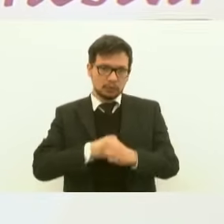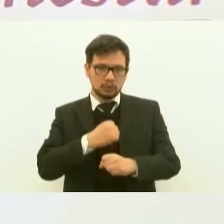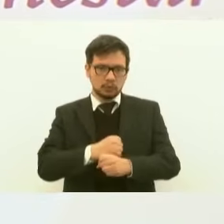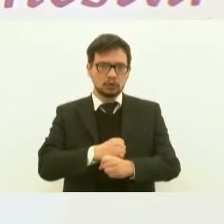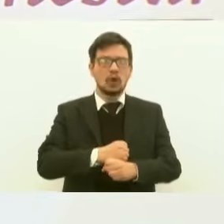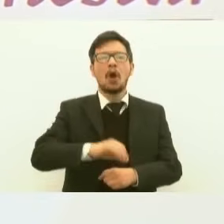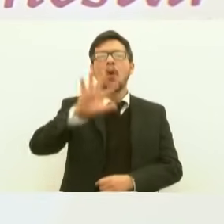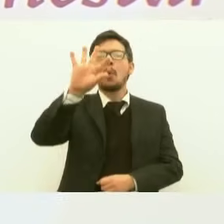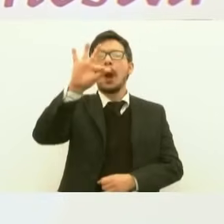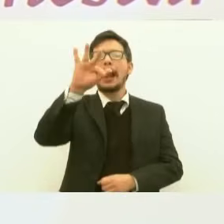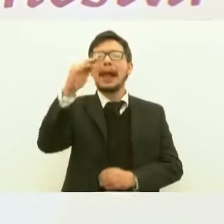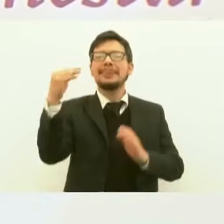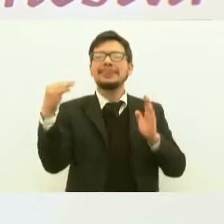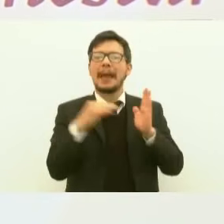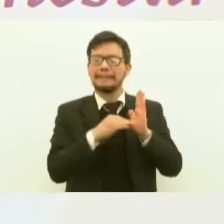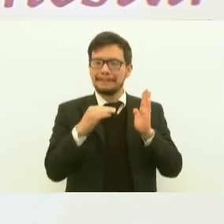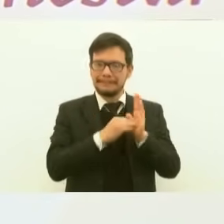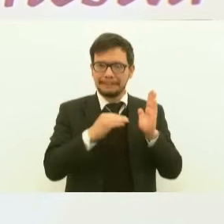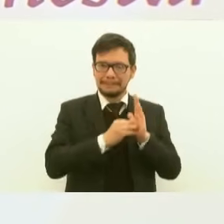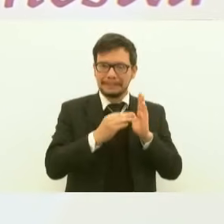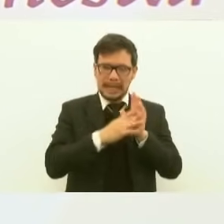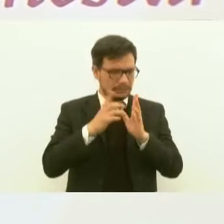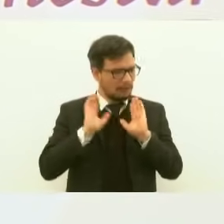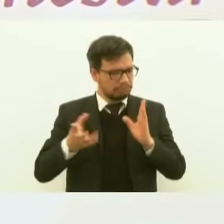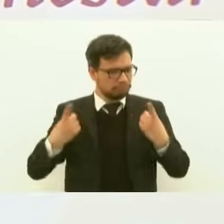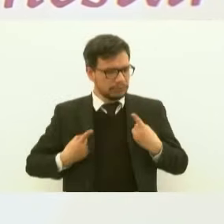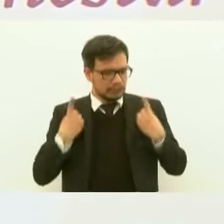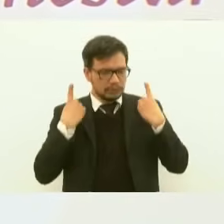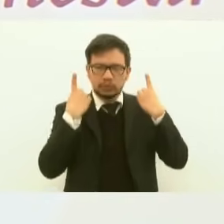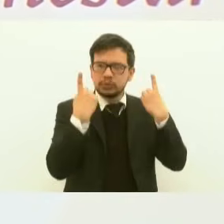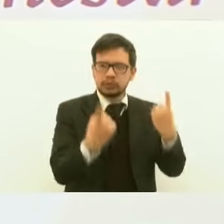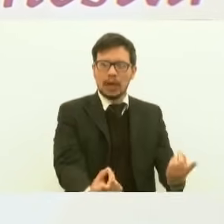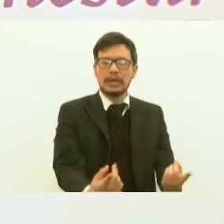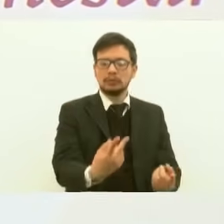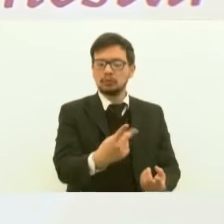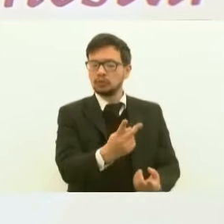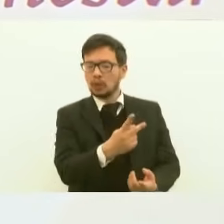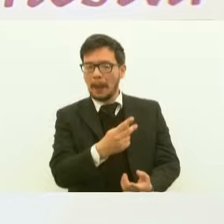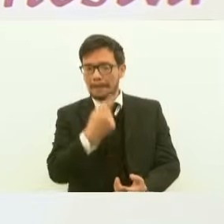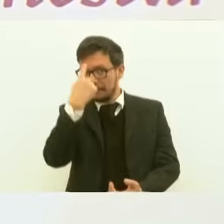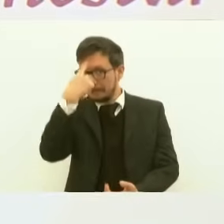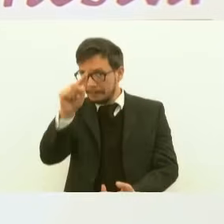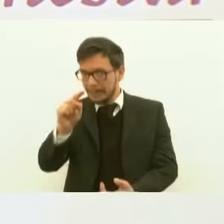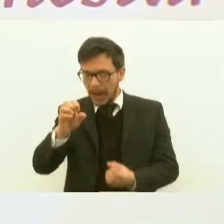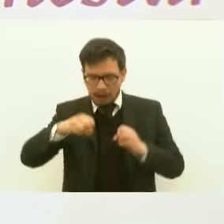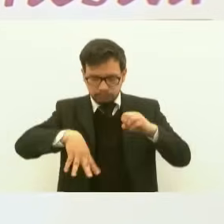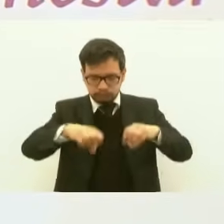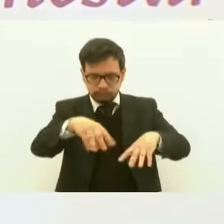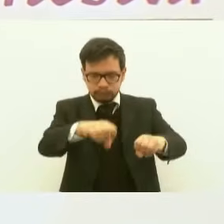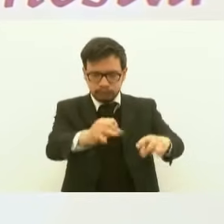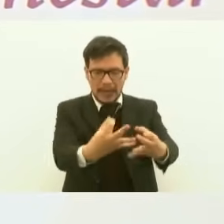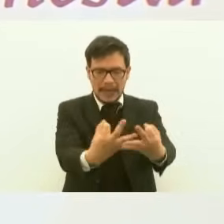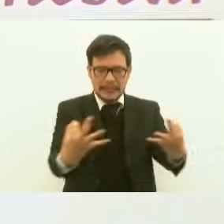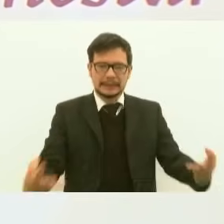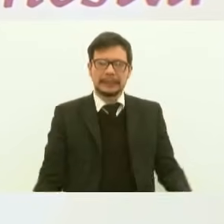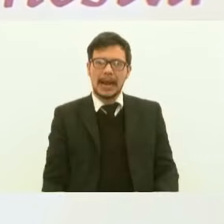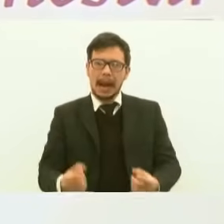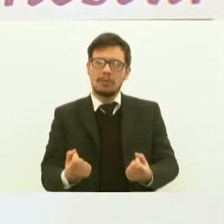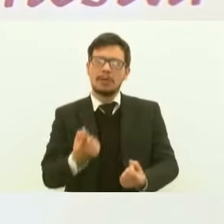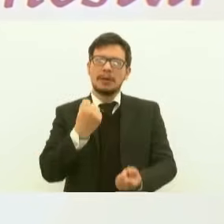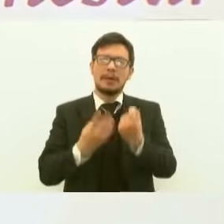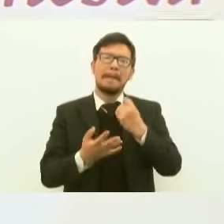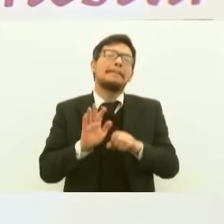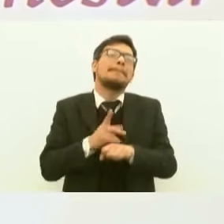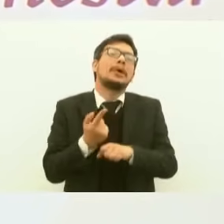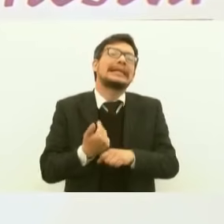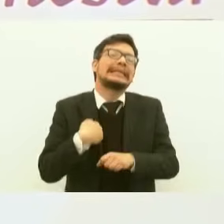40,200 campesinos su fertilizante para producir la tierra, porque lo que queremos es que coman